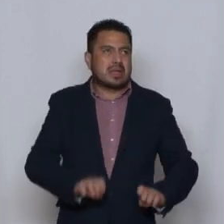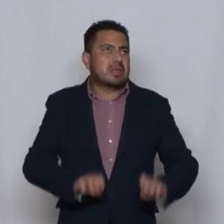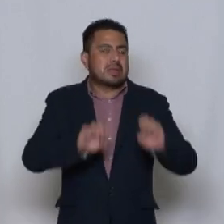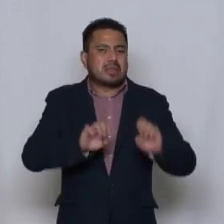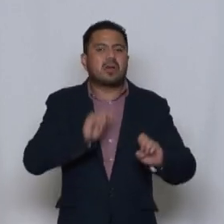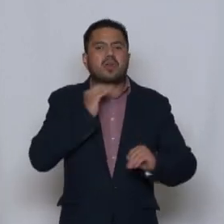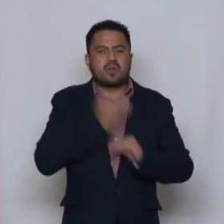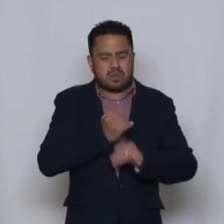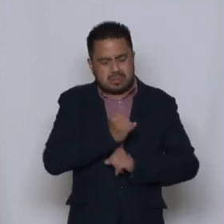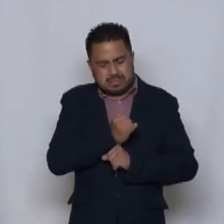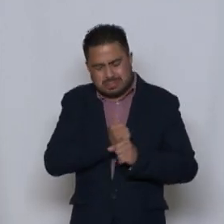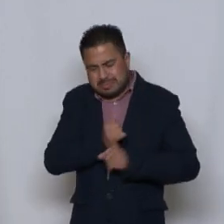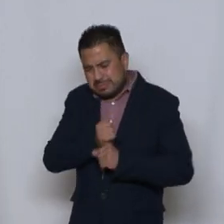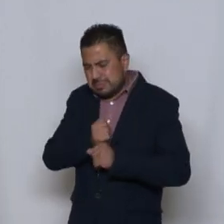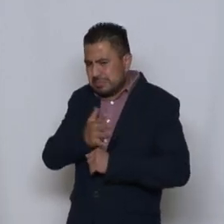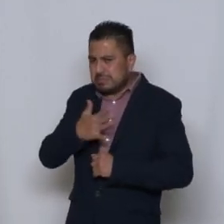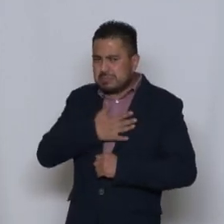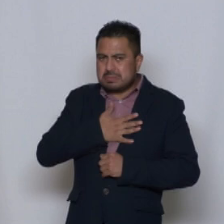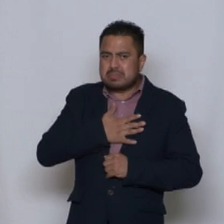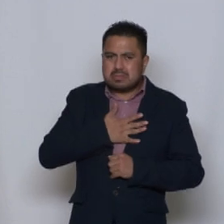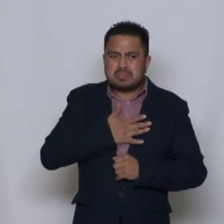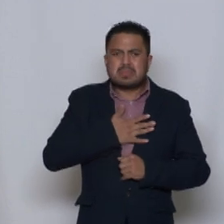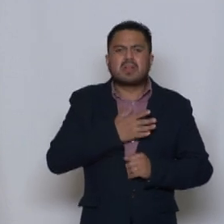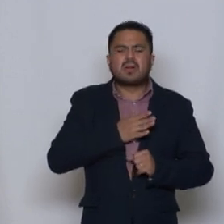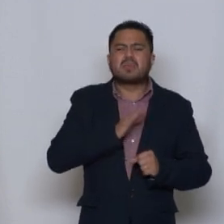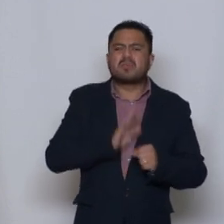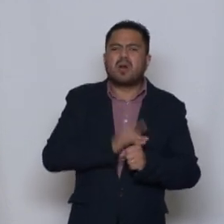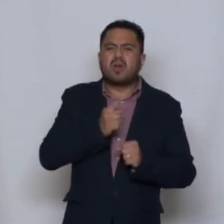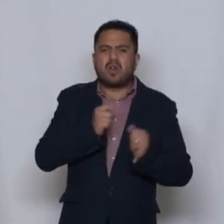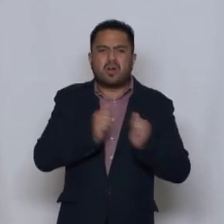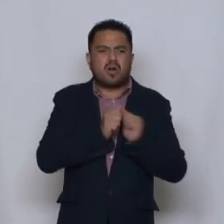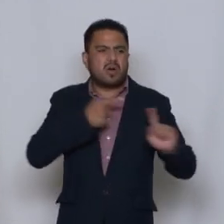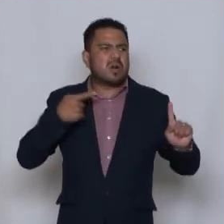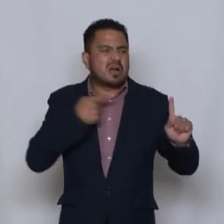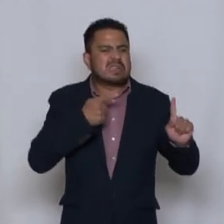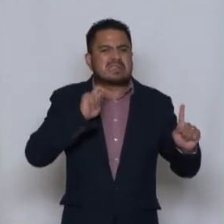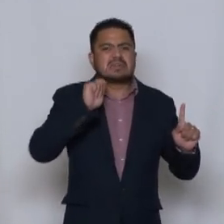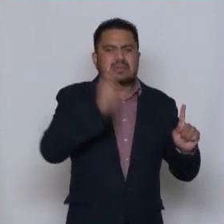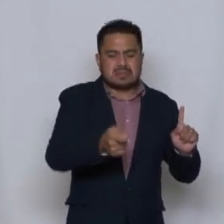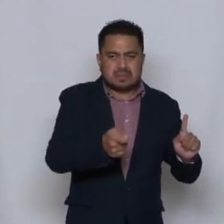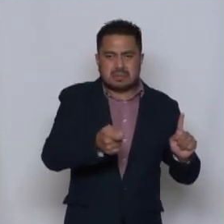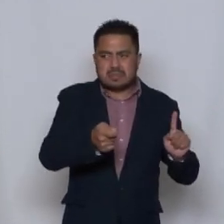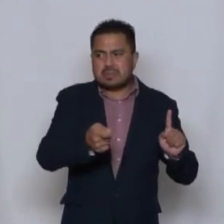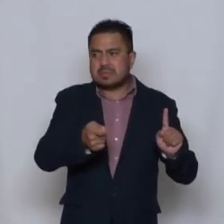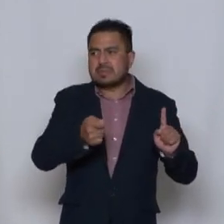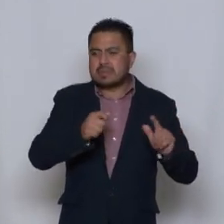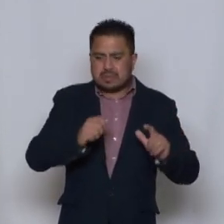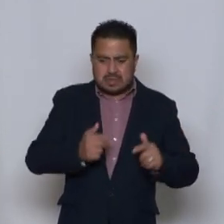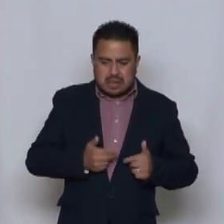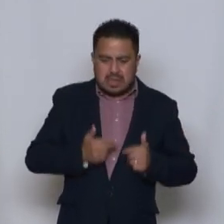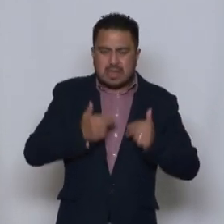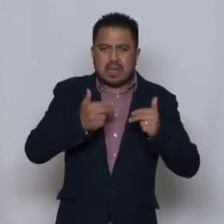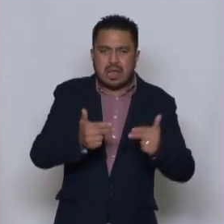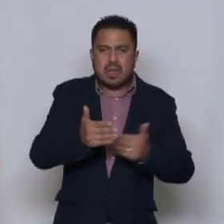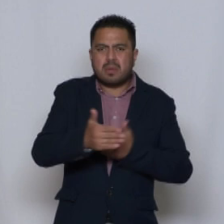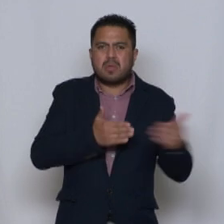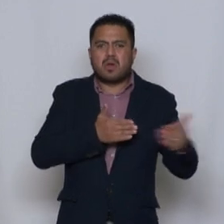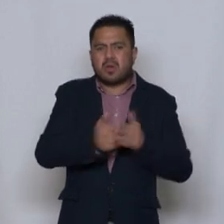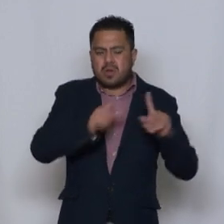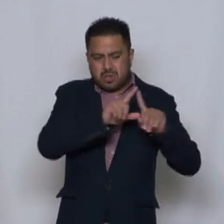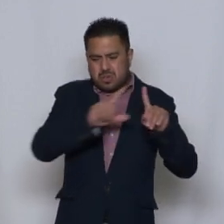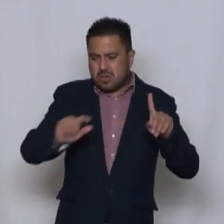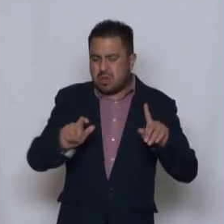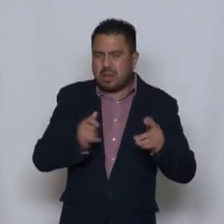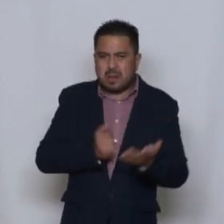vamos a estudiar, o de estructura que vamos a estudiar, con el objeto de generar su modelo a escala con la